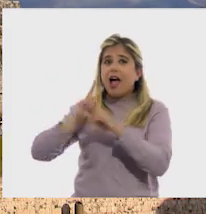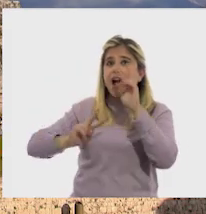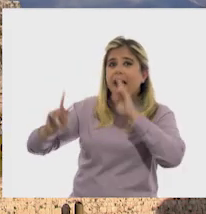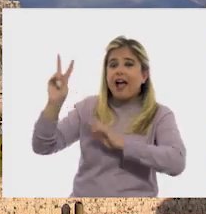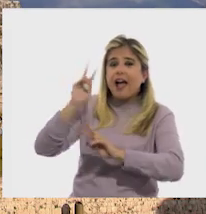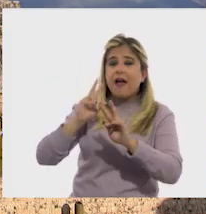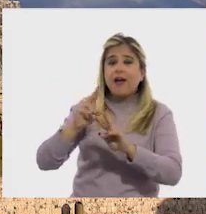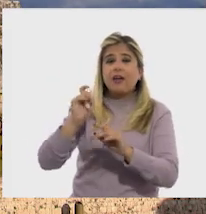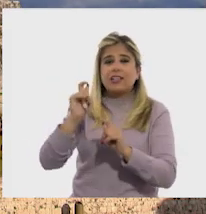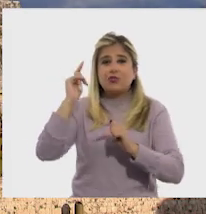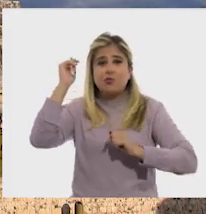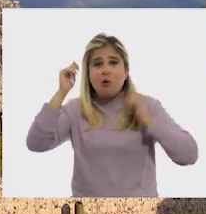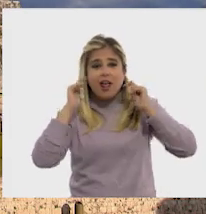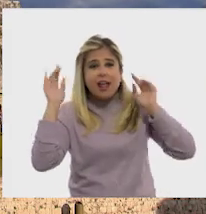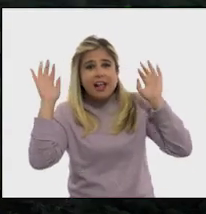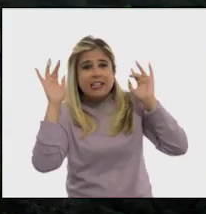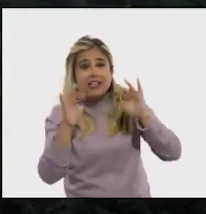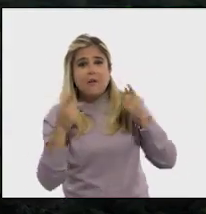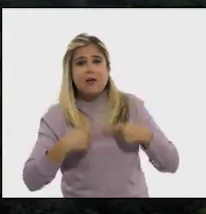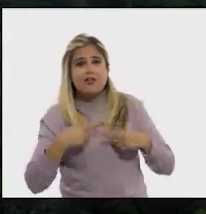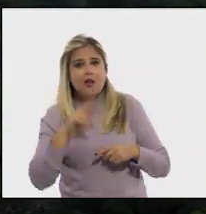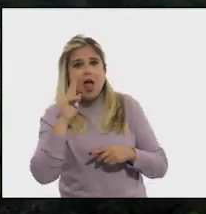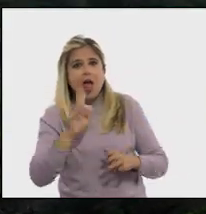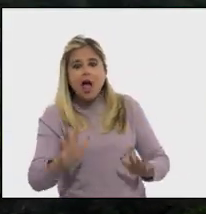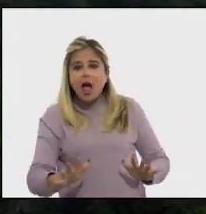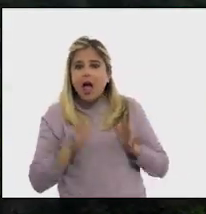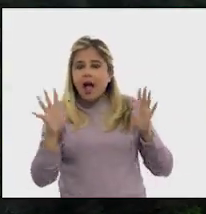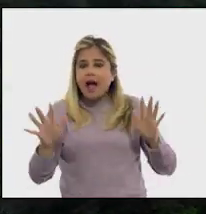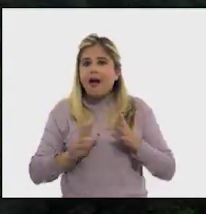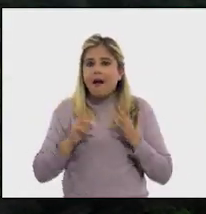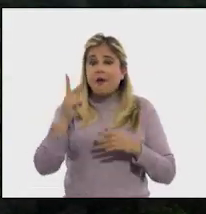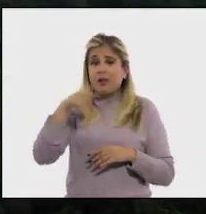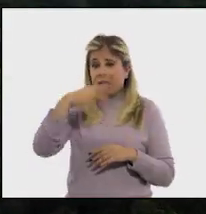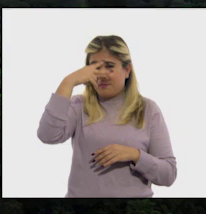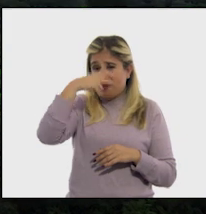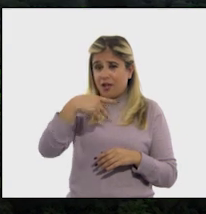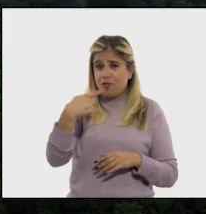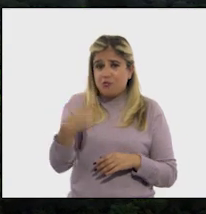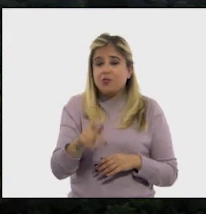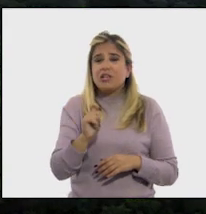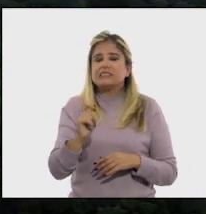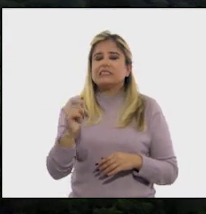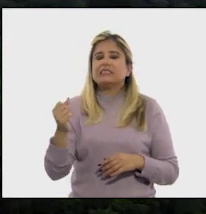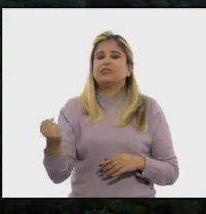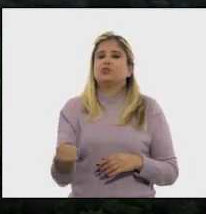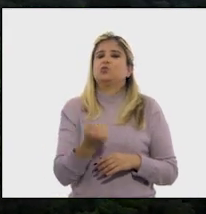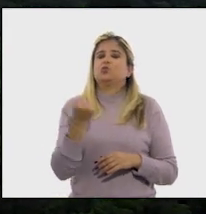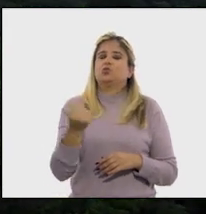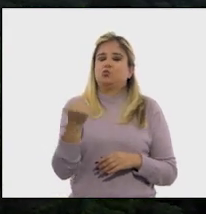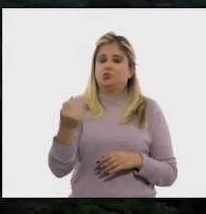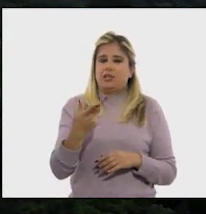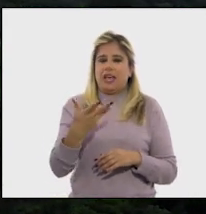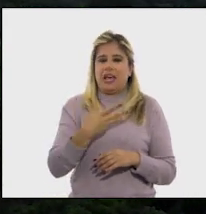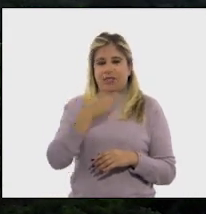miles de turistas llenos de admiración por estar en este lugar que los mexicanos somos tan afortunados de